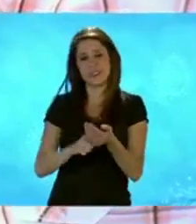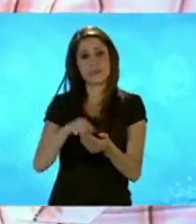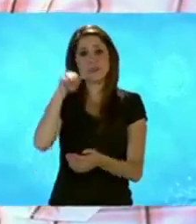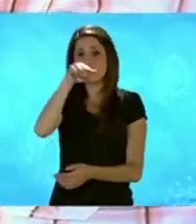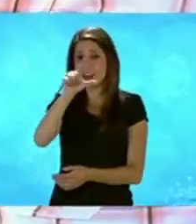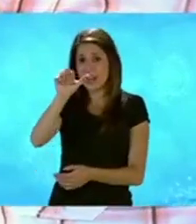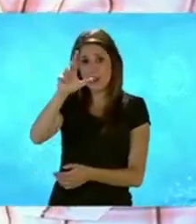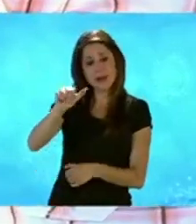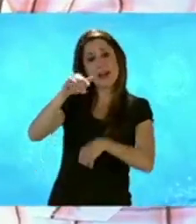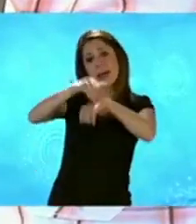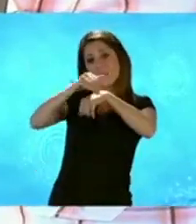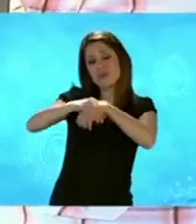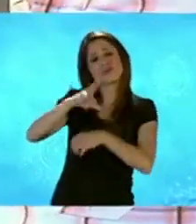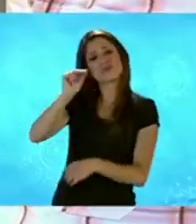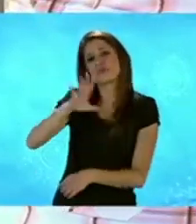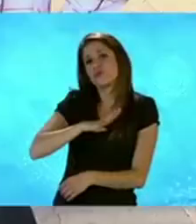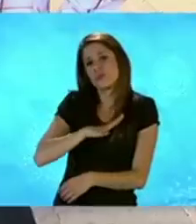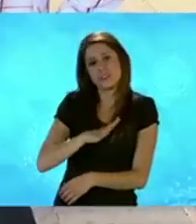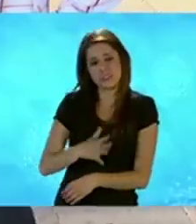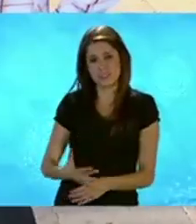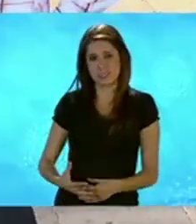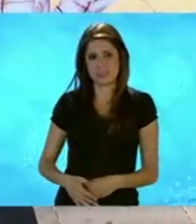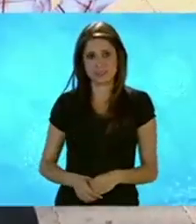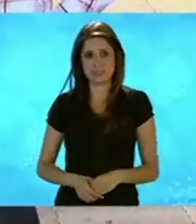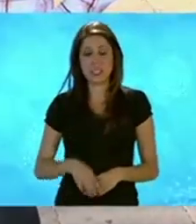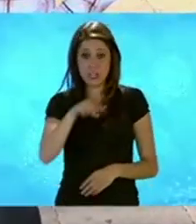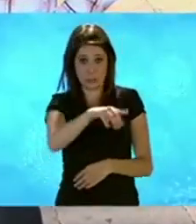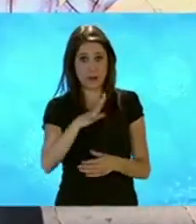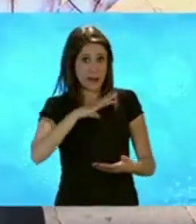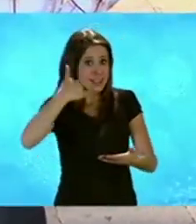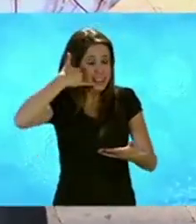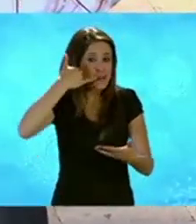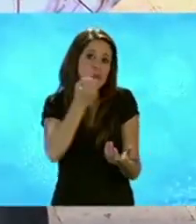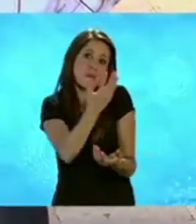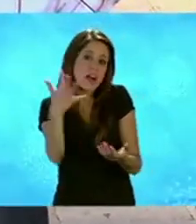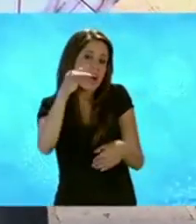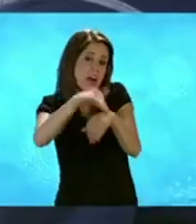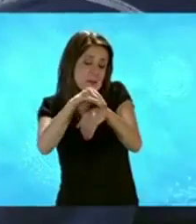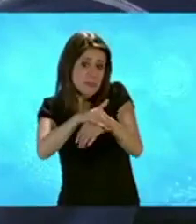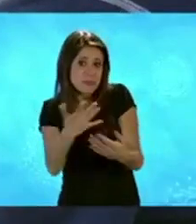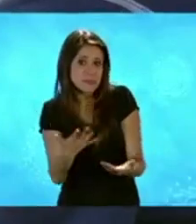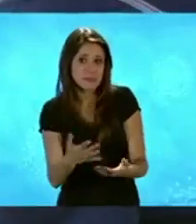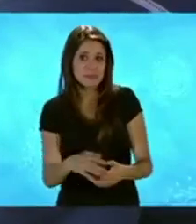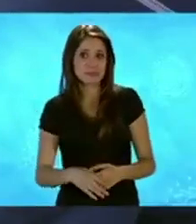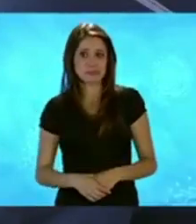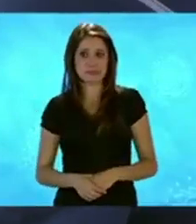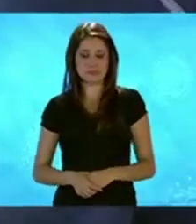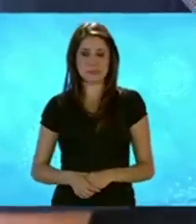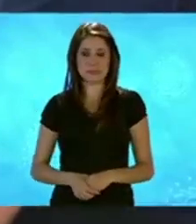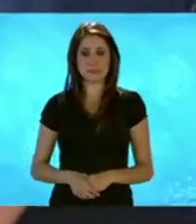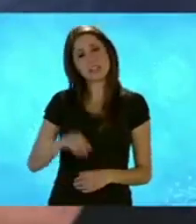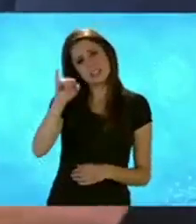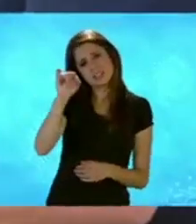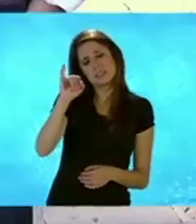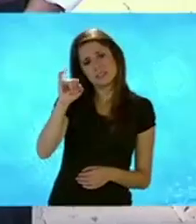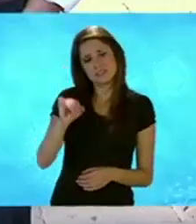Ella es de pocos amigos. ¿Tendrás el teléfono de alguna de sus amigas?